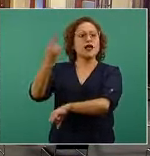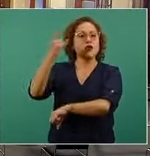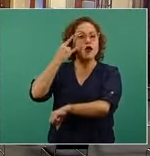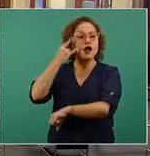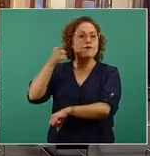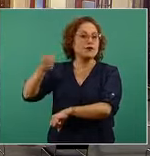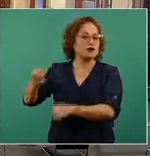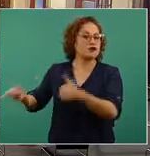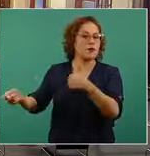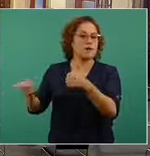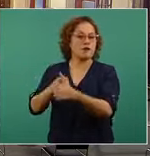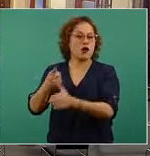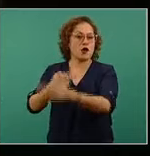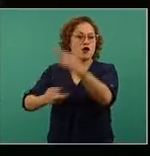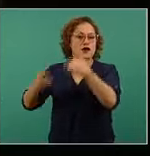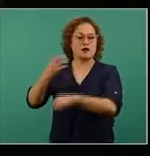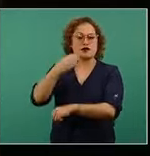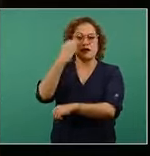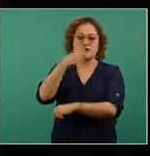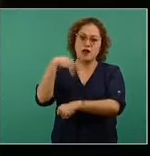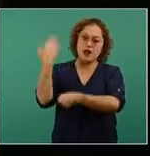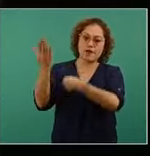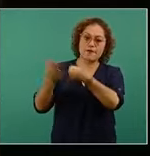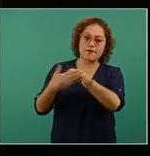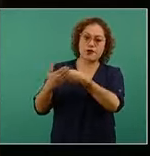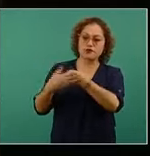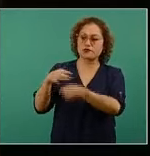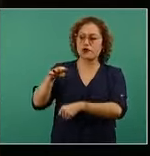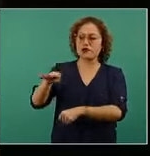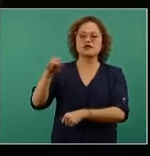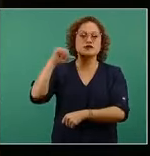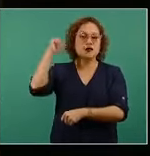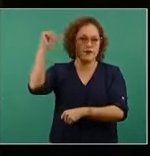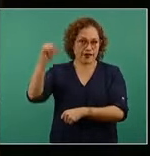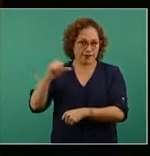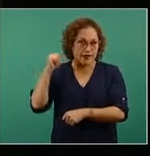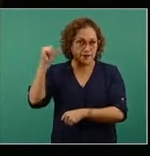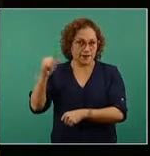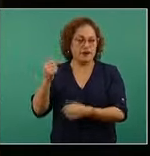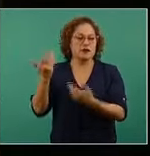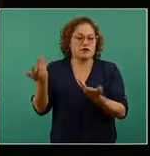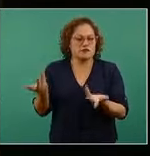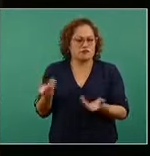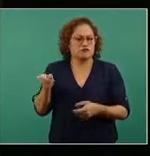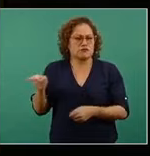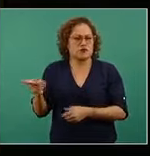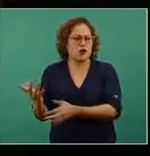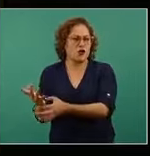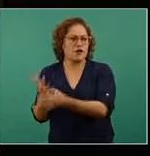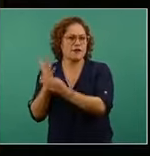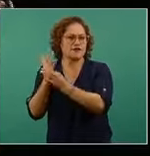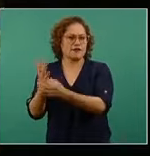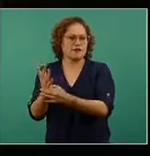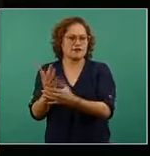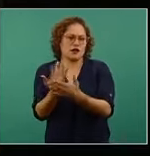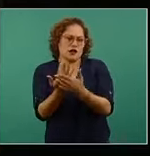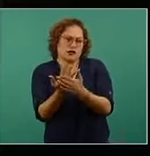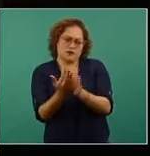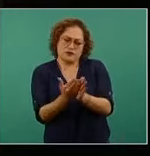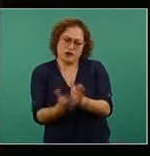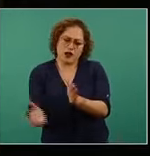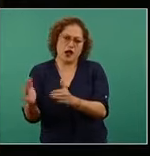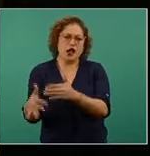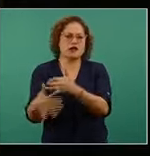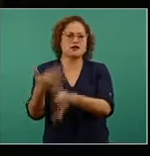del 19 de este mes de diseño de abril entonces a donde ellos comentaron que querían esperar unos 15 días a que